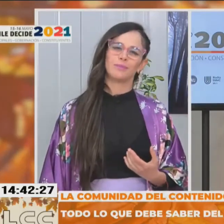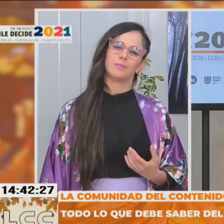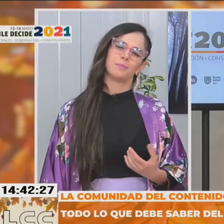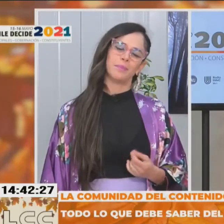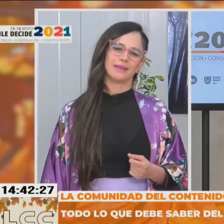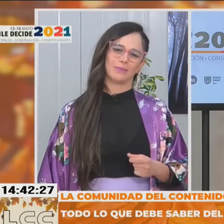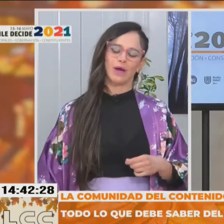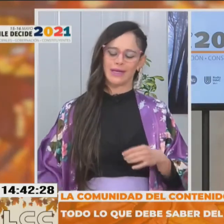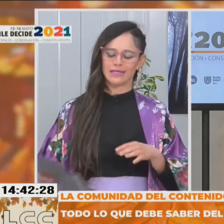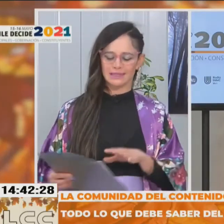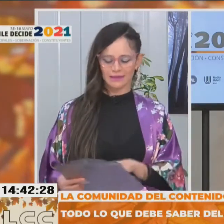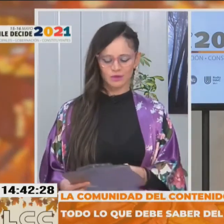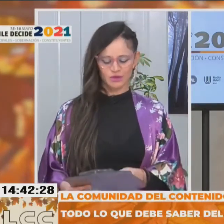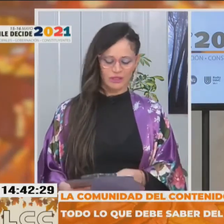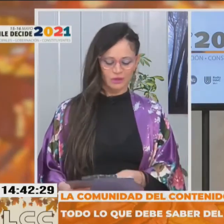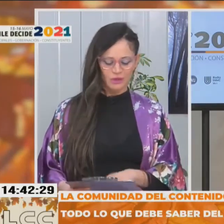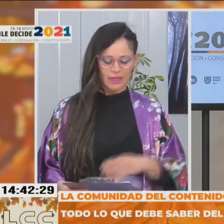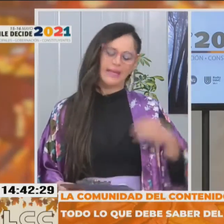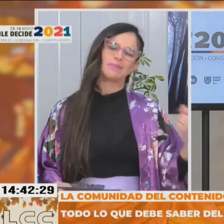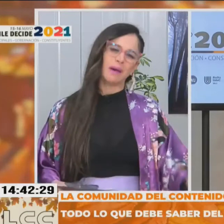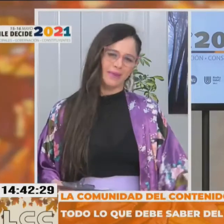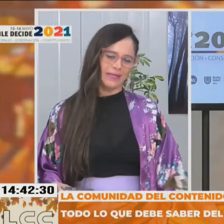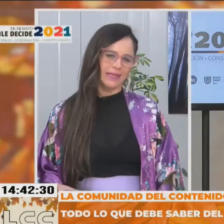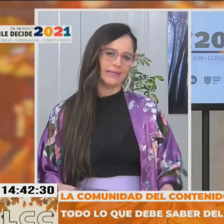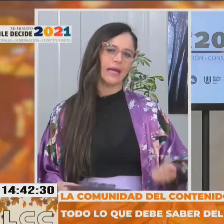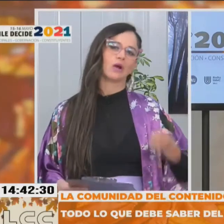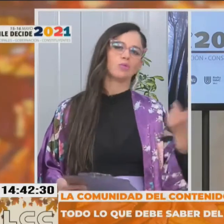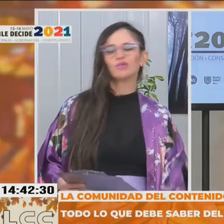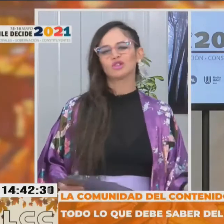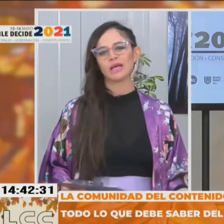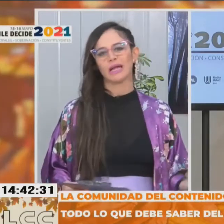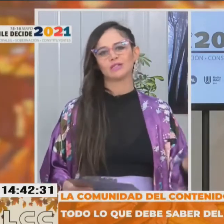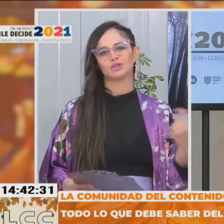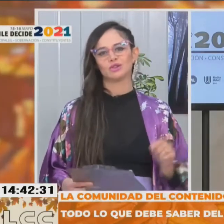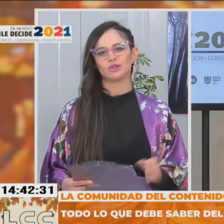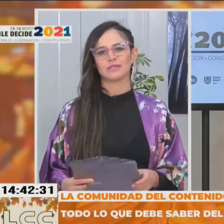que partamos analizando, ¿cierto?, la papeleta, cómo